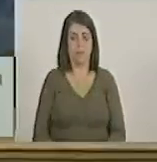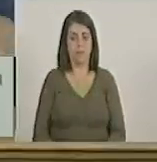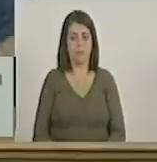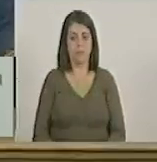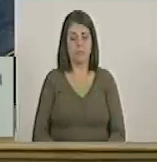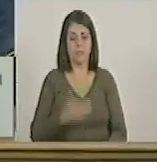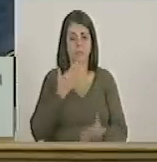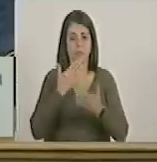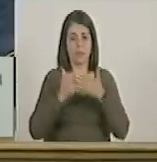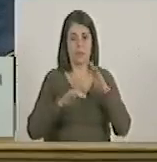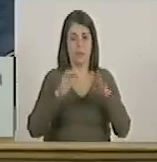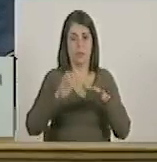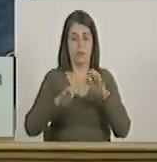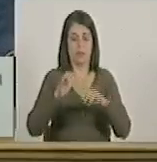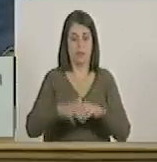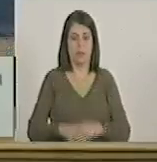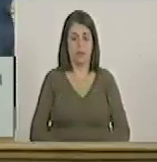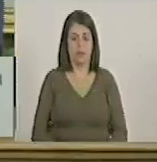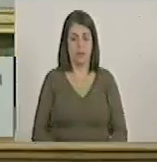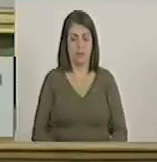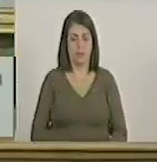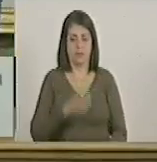Gracias, secretaria. Solo